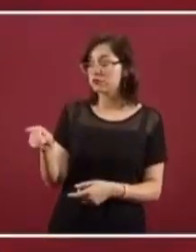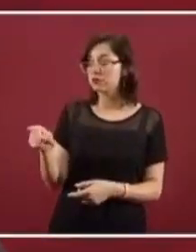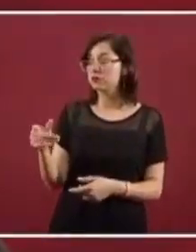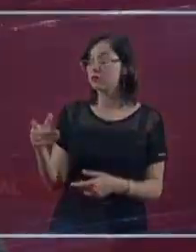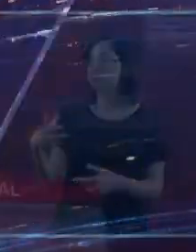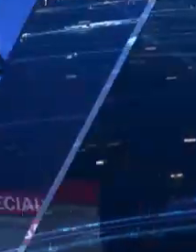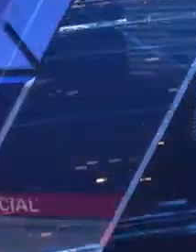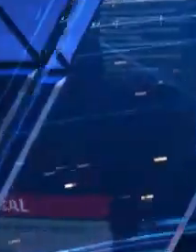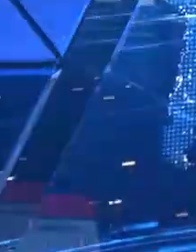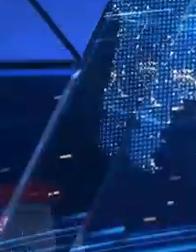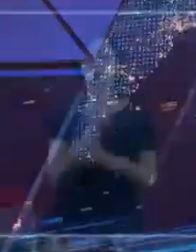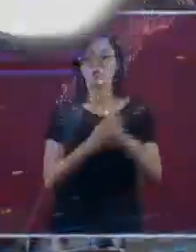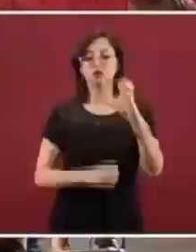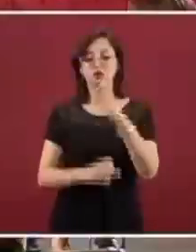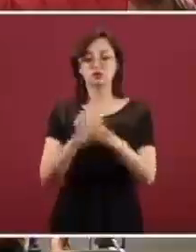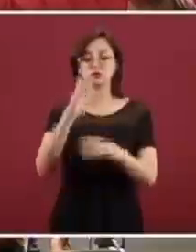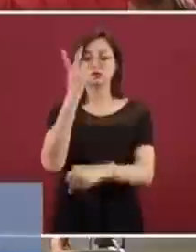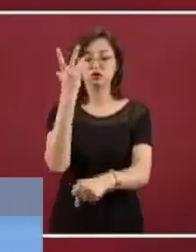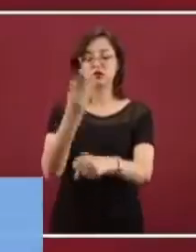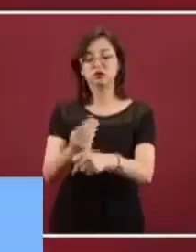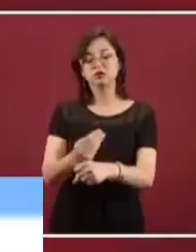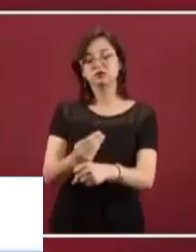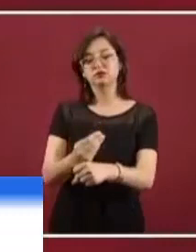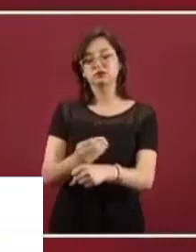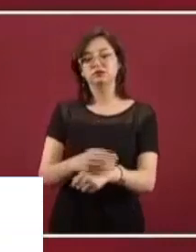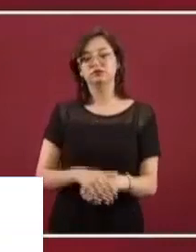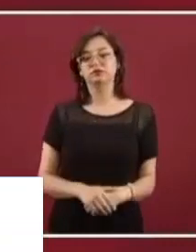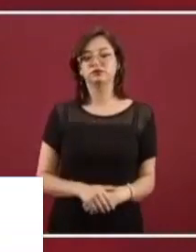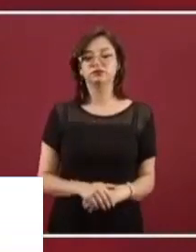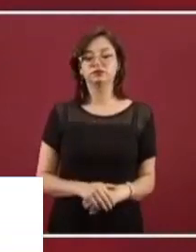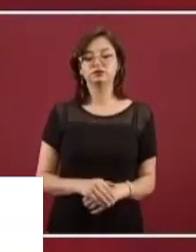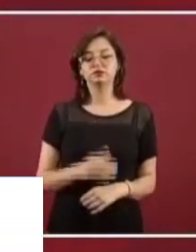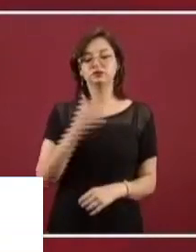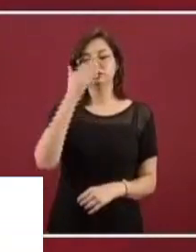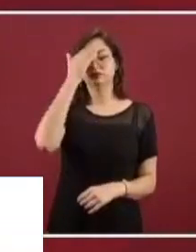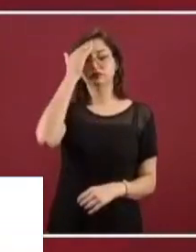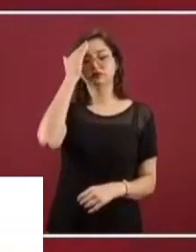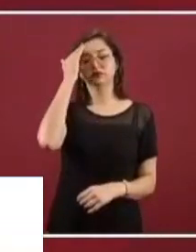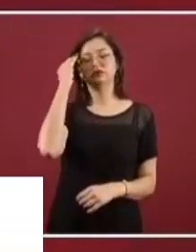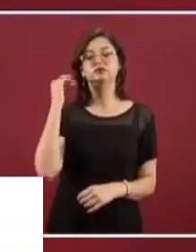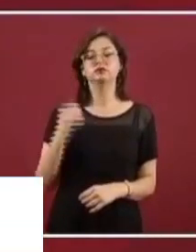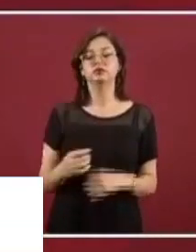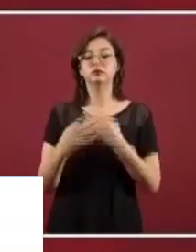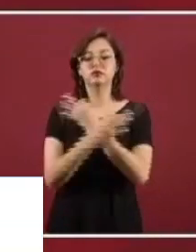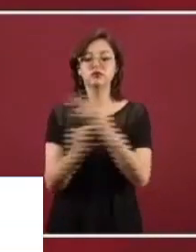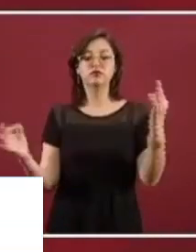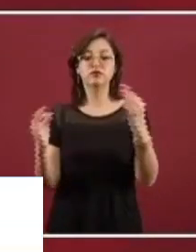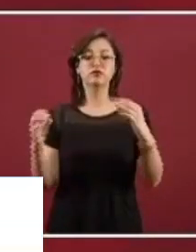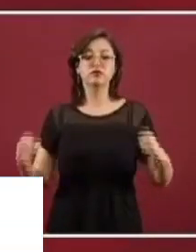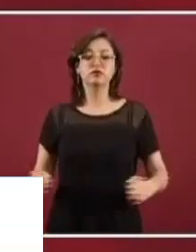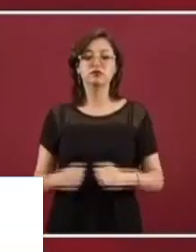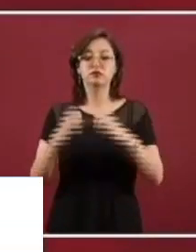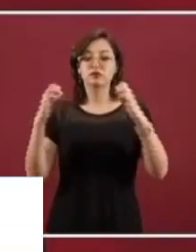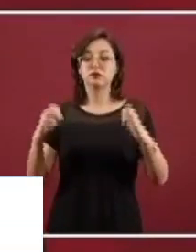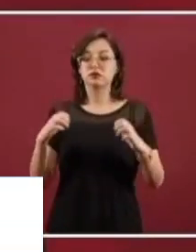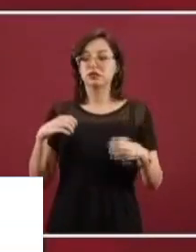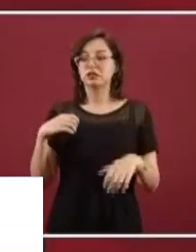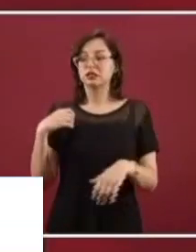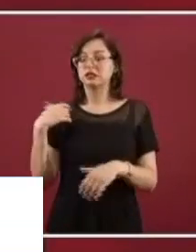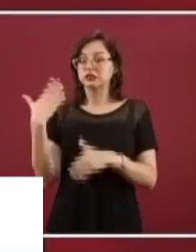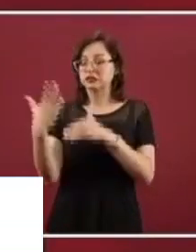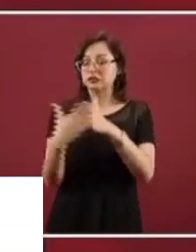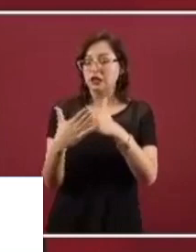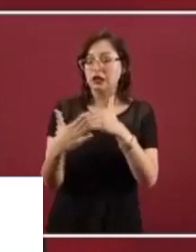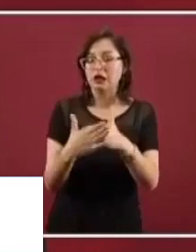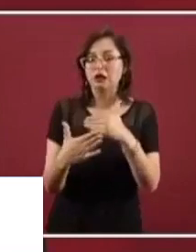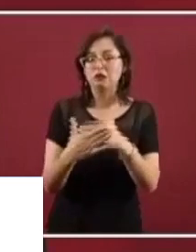conocer Marcelo Ebrard. No hay ninguna disposición en esta declaratoria que signifique algo que se aproxime a un toque